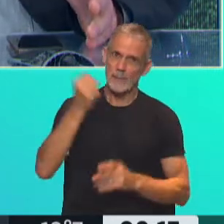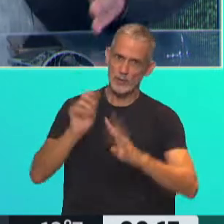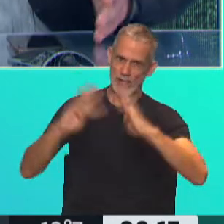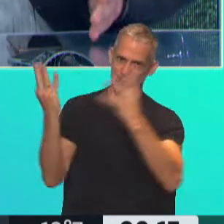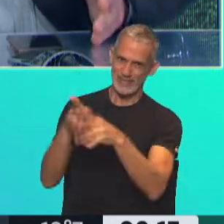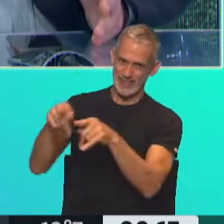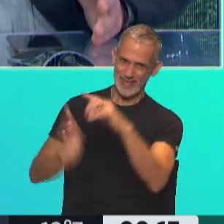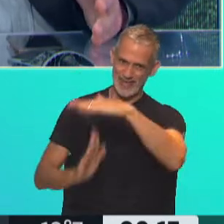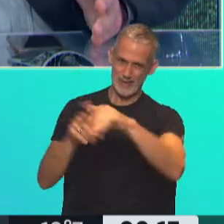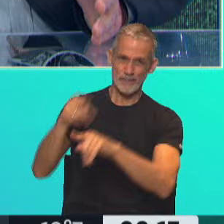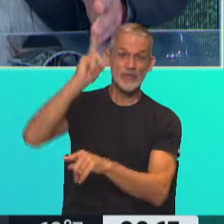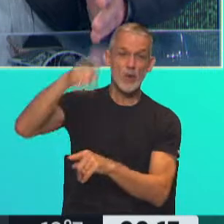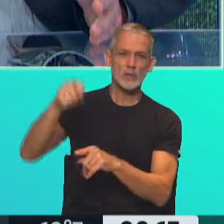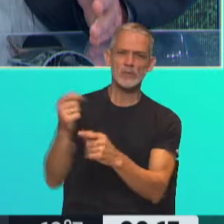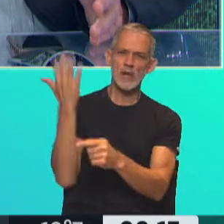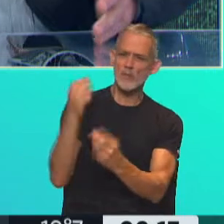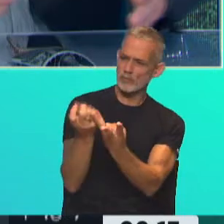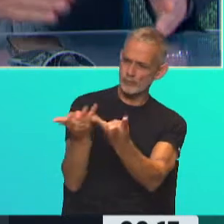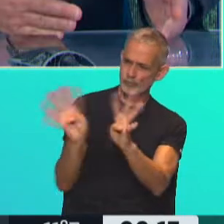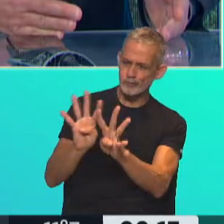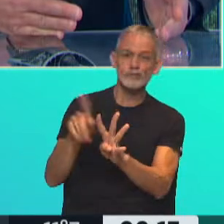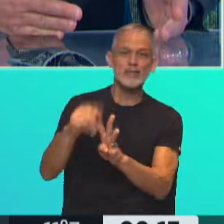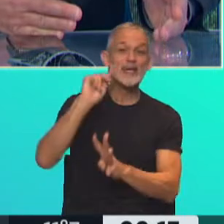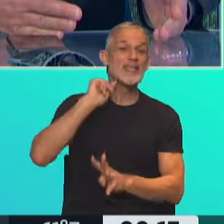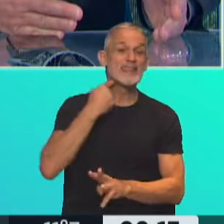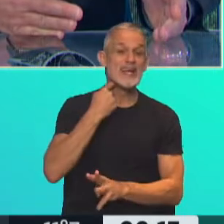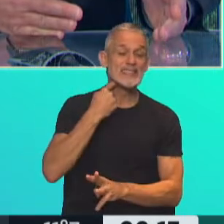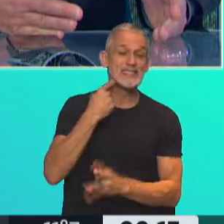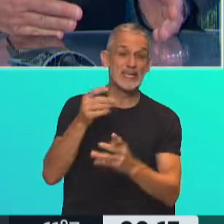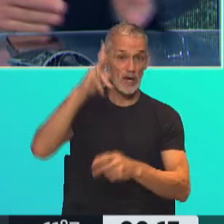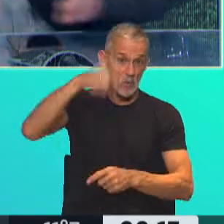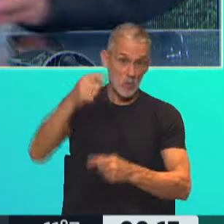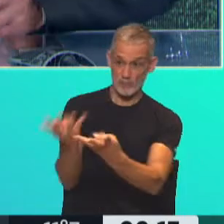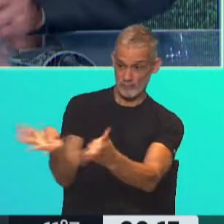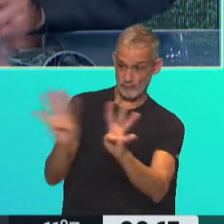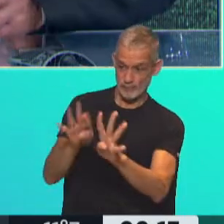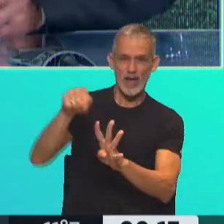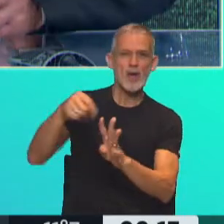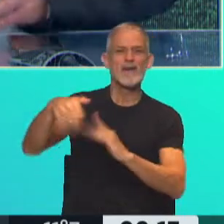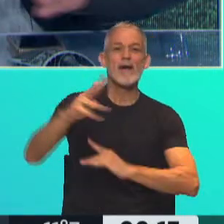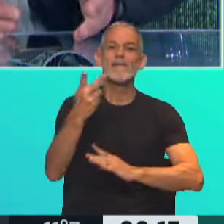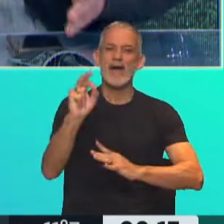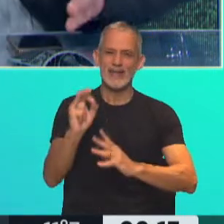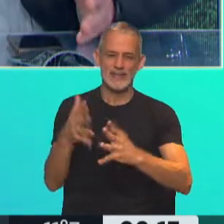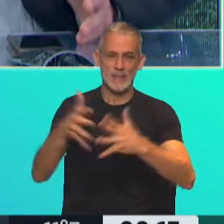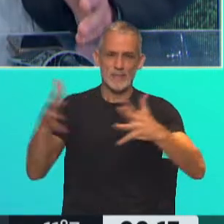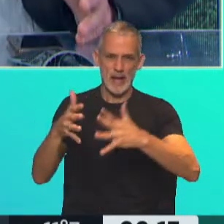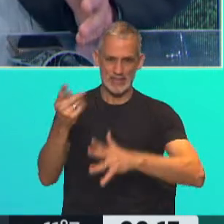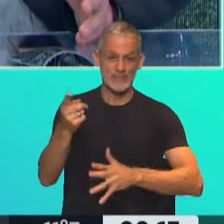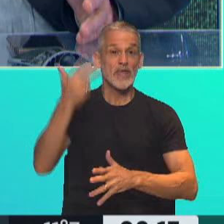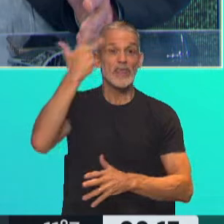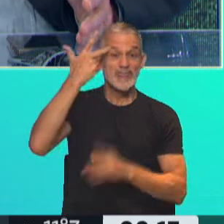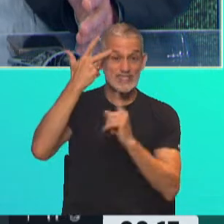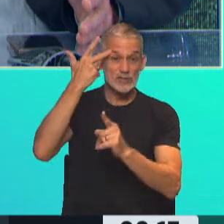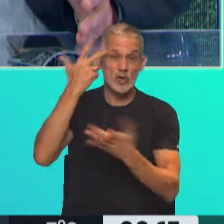discutiendo. Había una formación que tenía que ver con 13 integrantes, ahora van a ser 20. De esos 20 hay